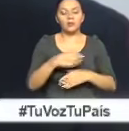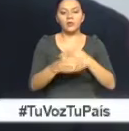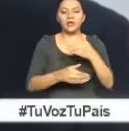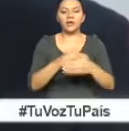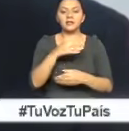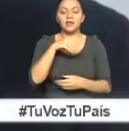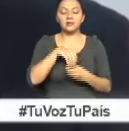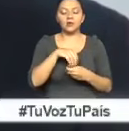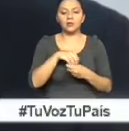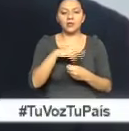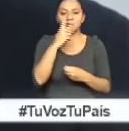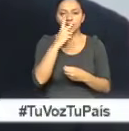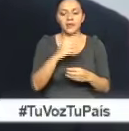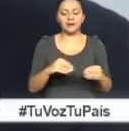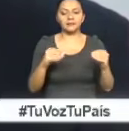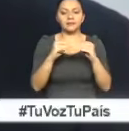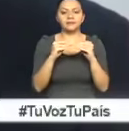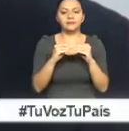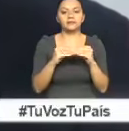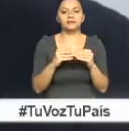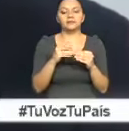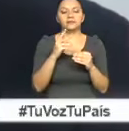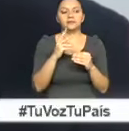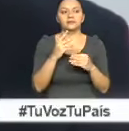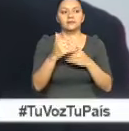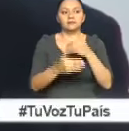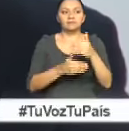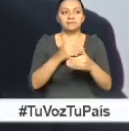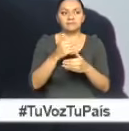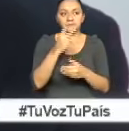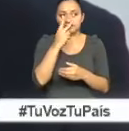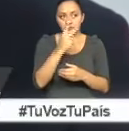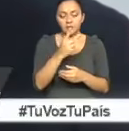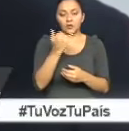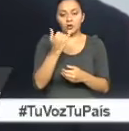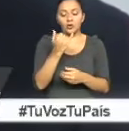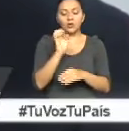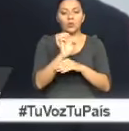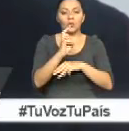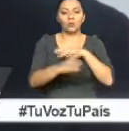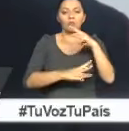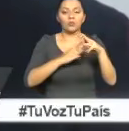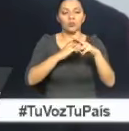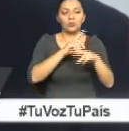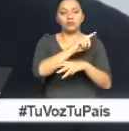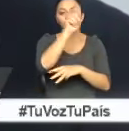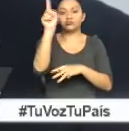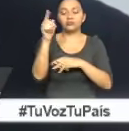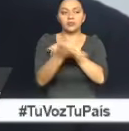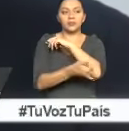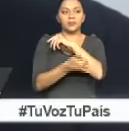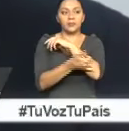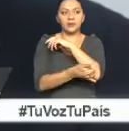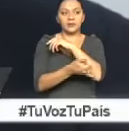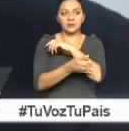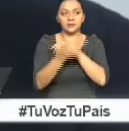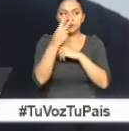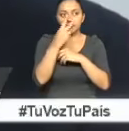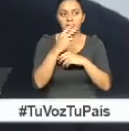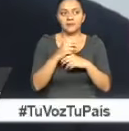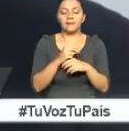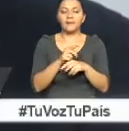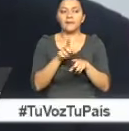de toneladas de CO2 al ambiente. Un gran beneficio ambiental es el gran mensaje que da el Ecuador al mundo con relación a temas ambientales.